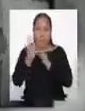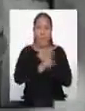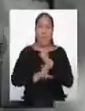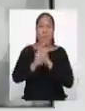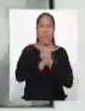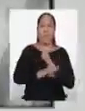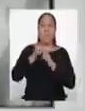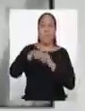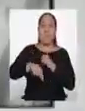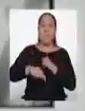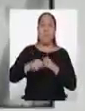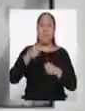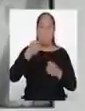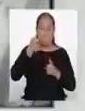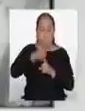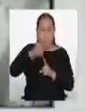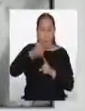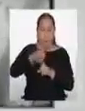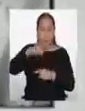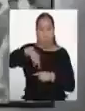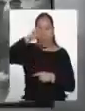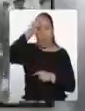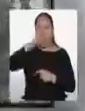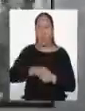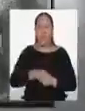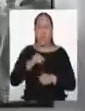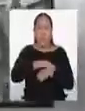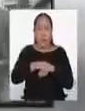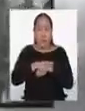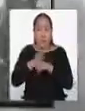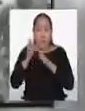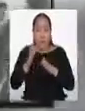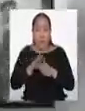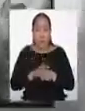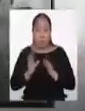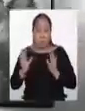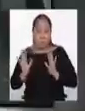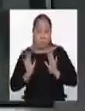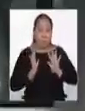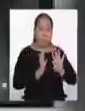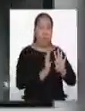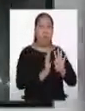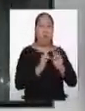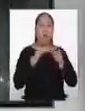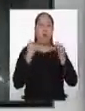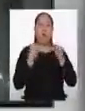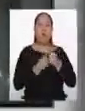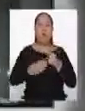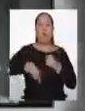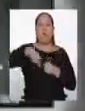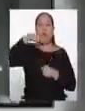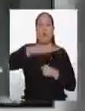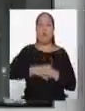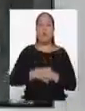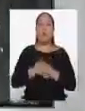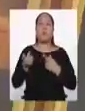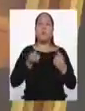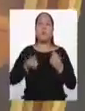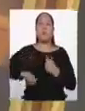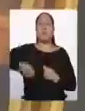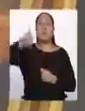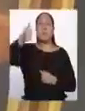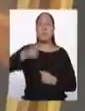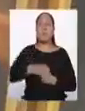nuestra soberanía. Como parte de ese plan, se creó el Agrupamiento Norte, al mando del destacado general de